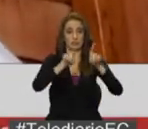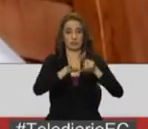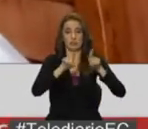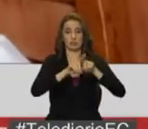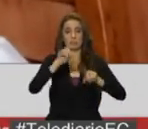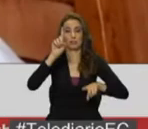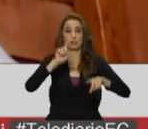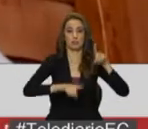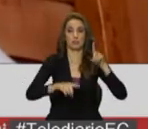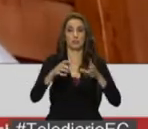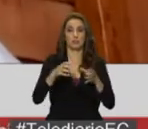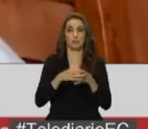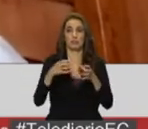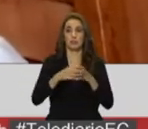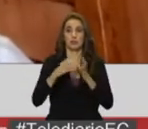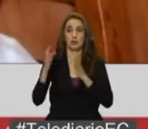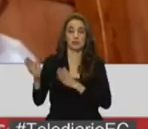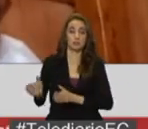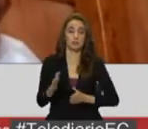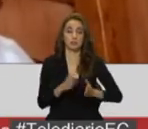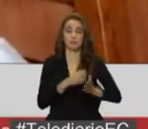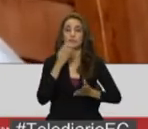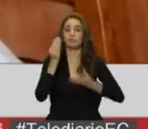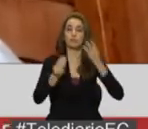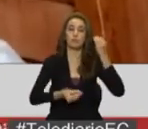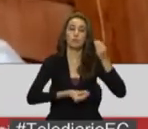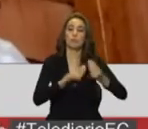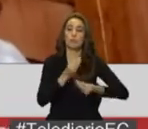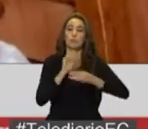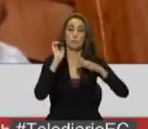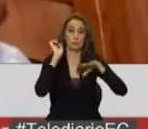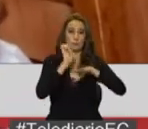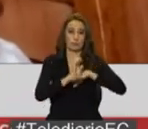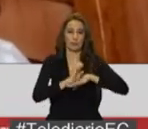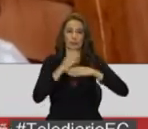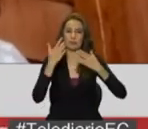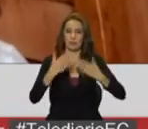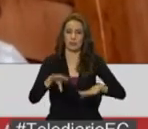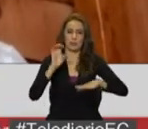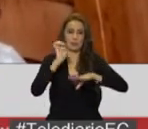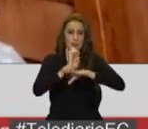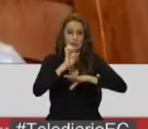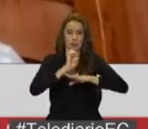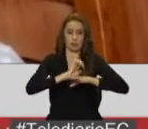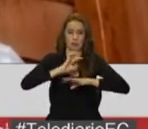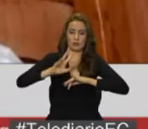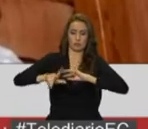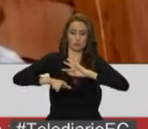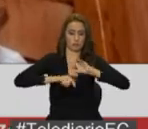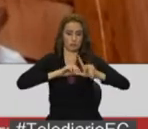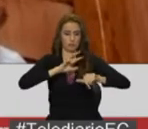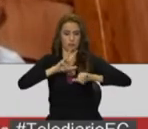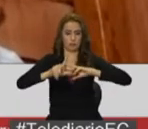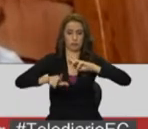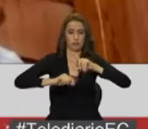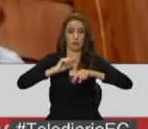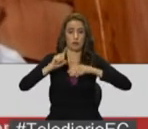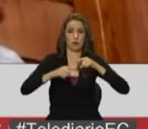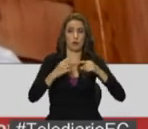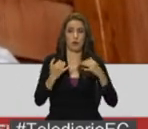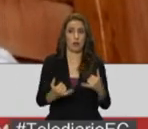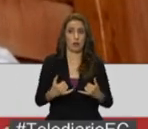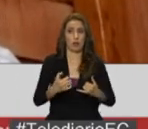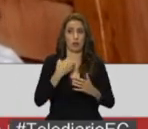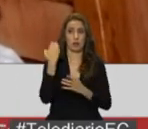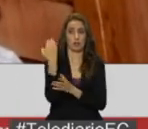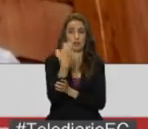de Gobierno. Lo que sucede en el Ecuador, el despilfarro de los dineros públicos en momentos de pandemia